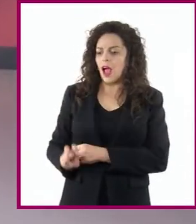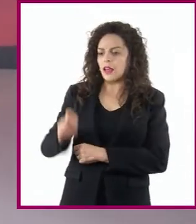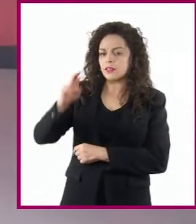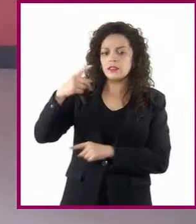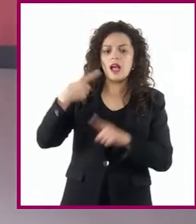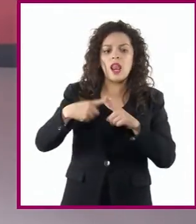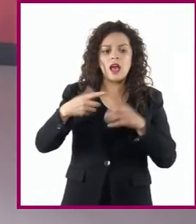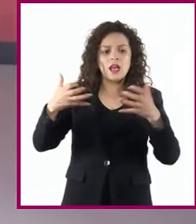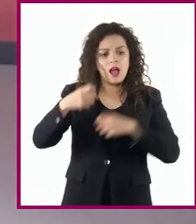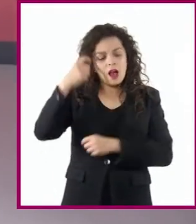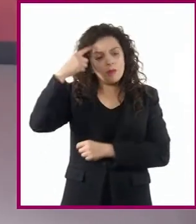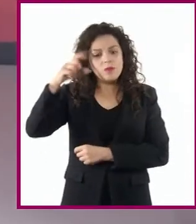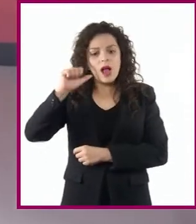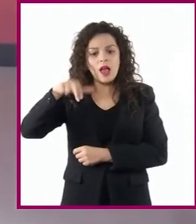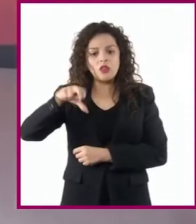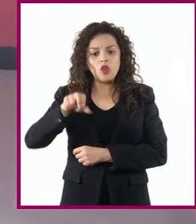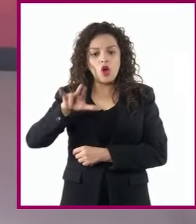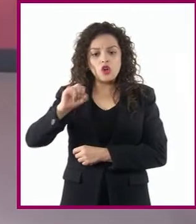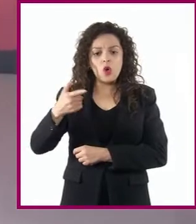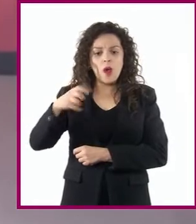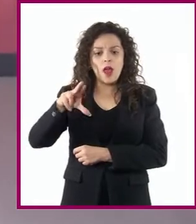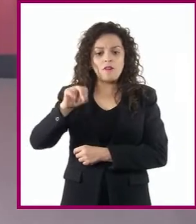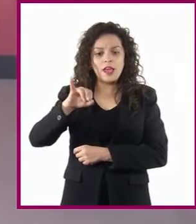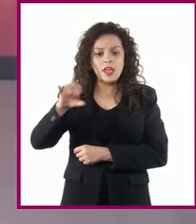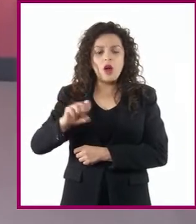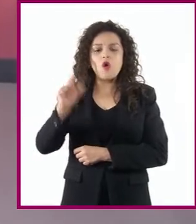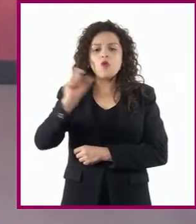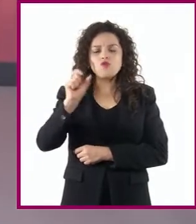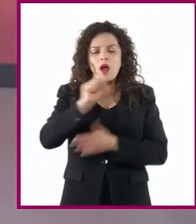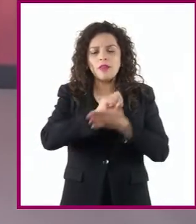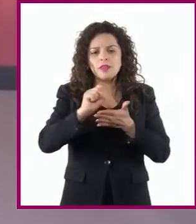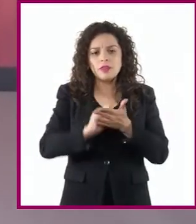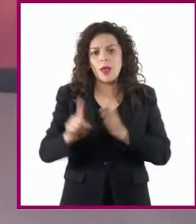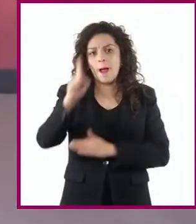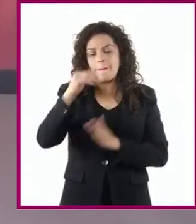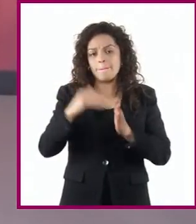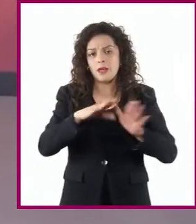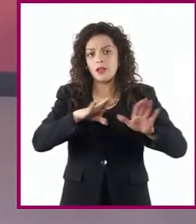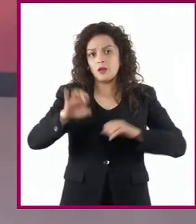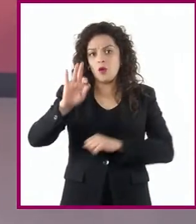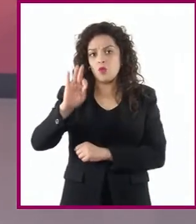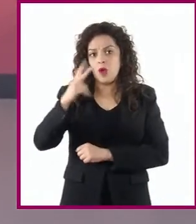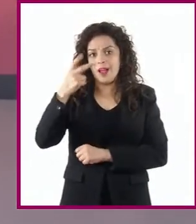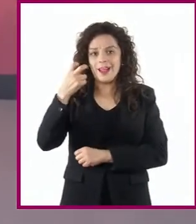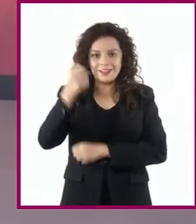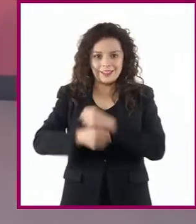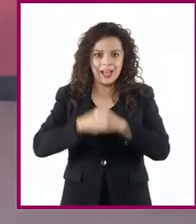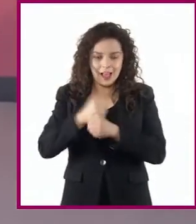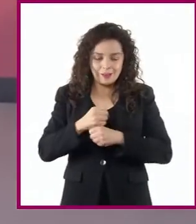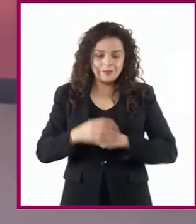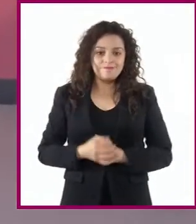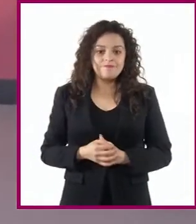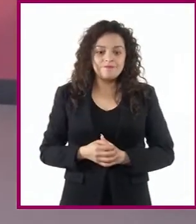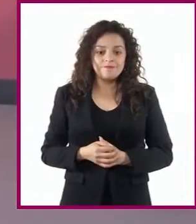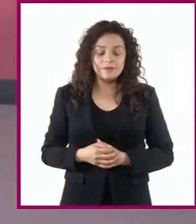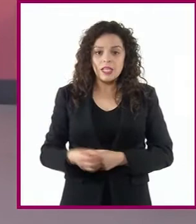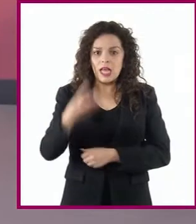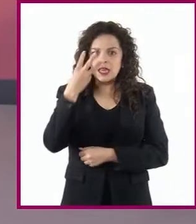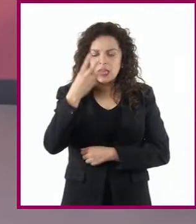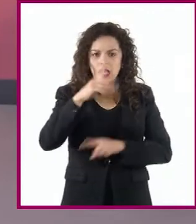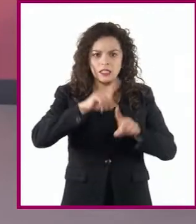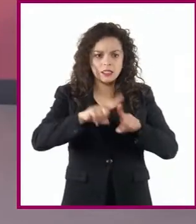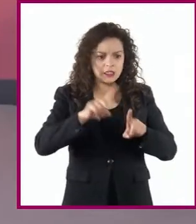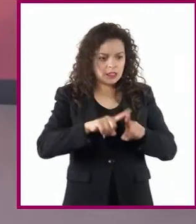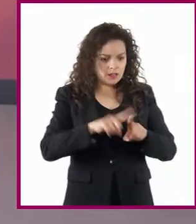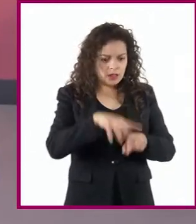Vallejo, escrita en 1948. En ella se pone en escena a 3 generaciones que habitan un